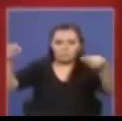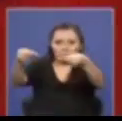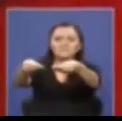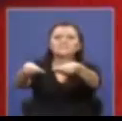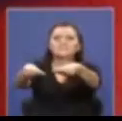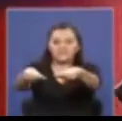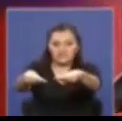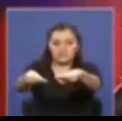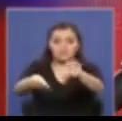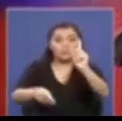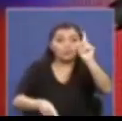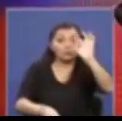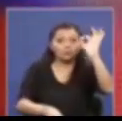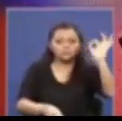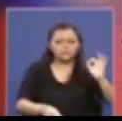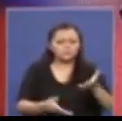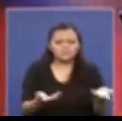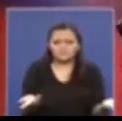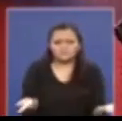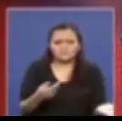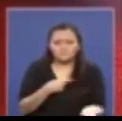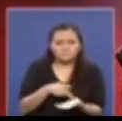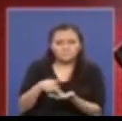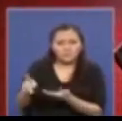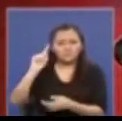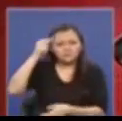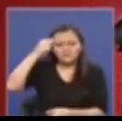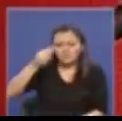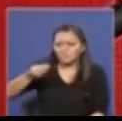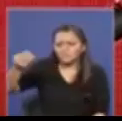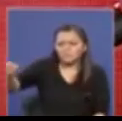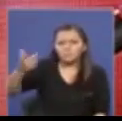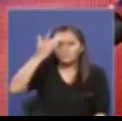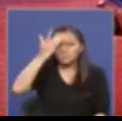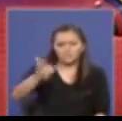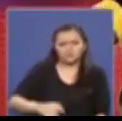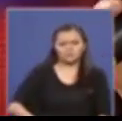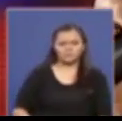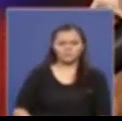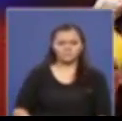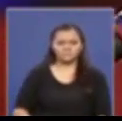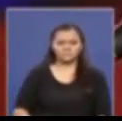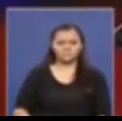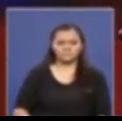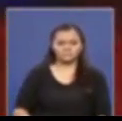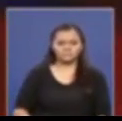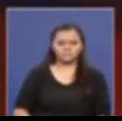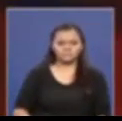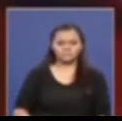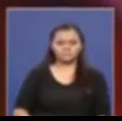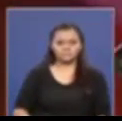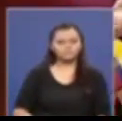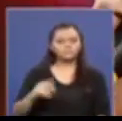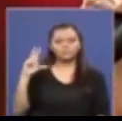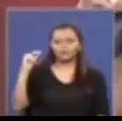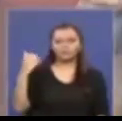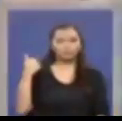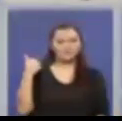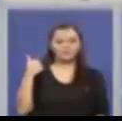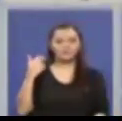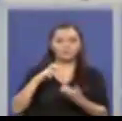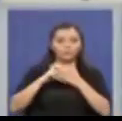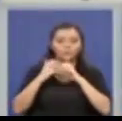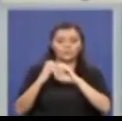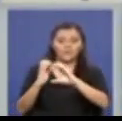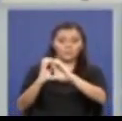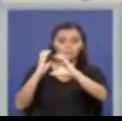estos costos. No tenía por qué el Estado regalarle plata a estas grandes empresas. No afecta al transporte terrestre